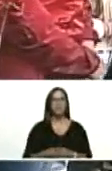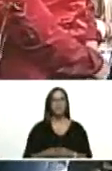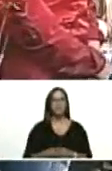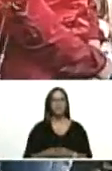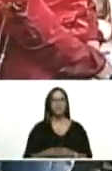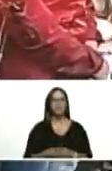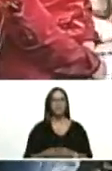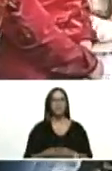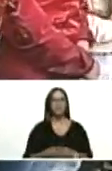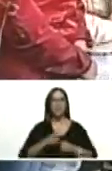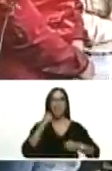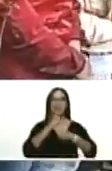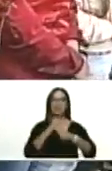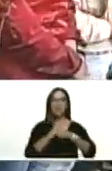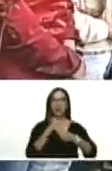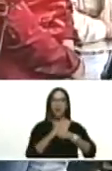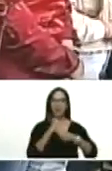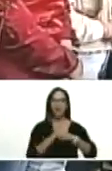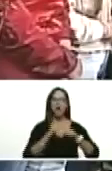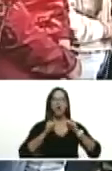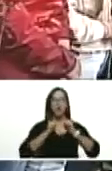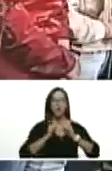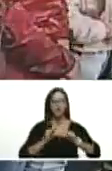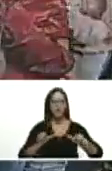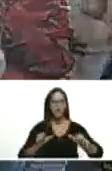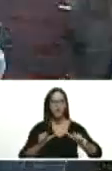el trabajo permanente